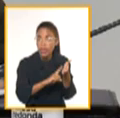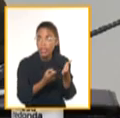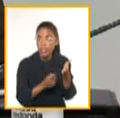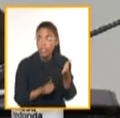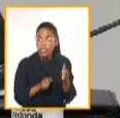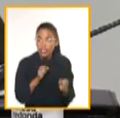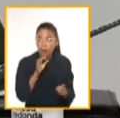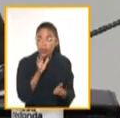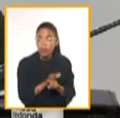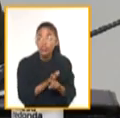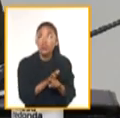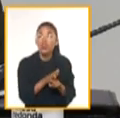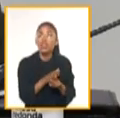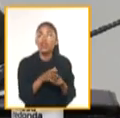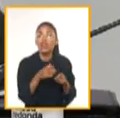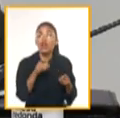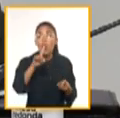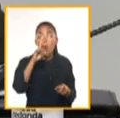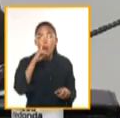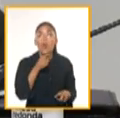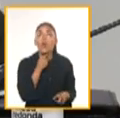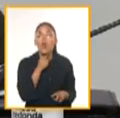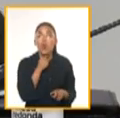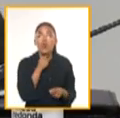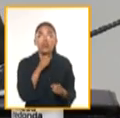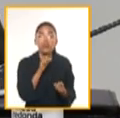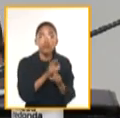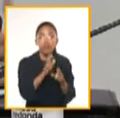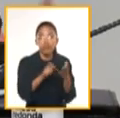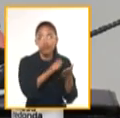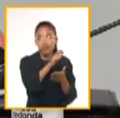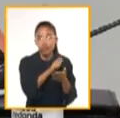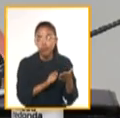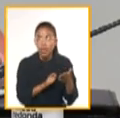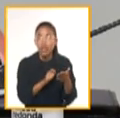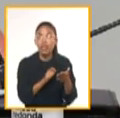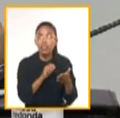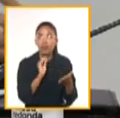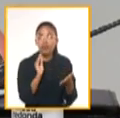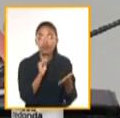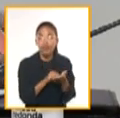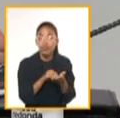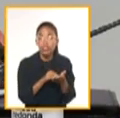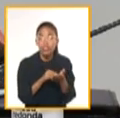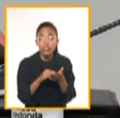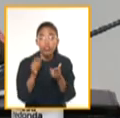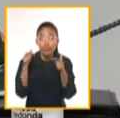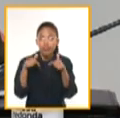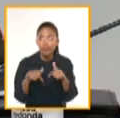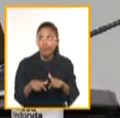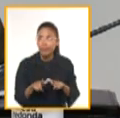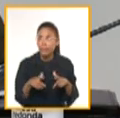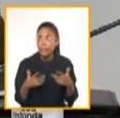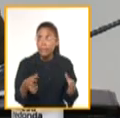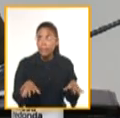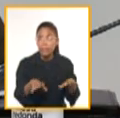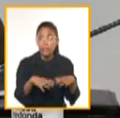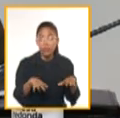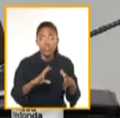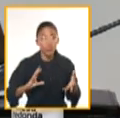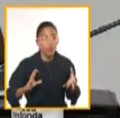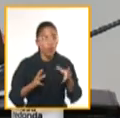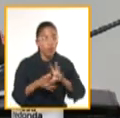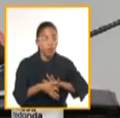establecido la Unión Eléctrica para enfrentar desafíos como este, que en los últimos tiempos, por esta situación de endeblez que tiene el